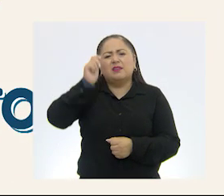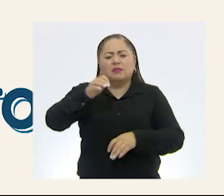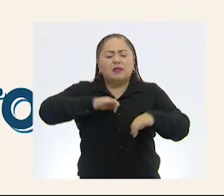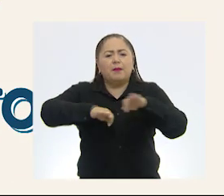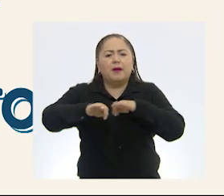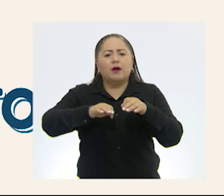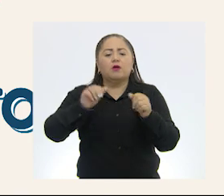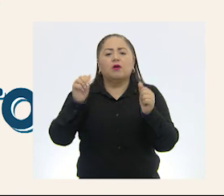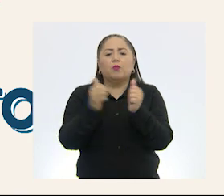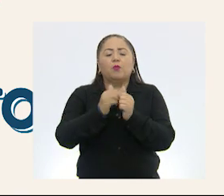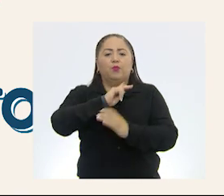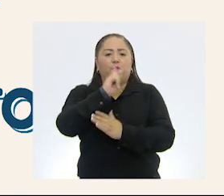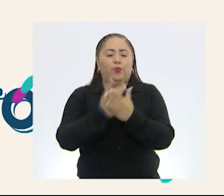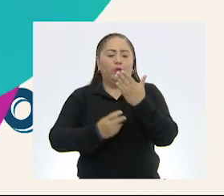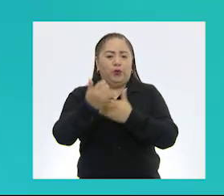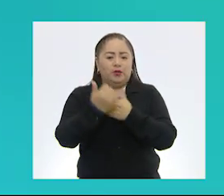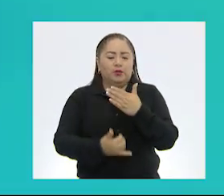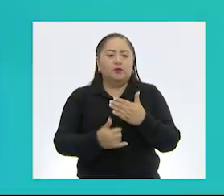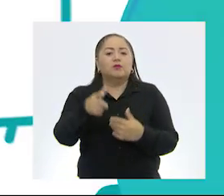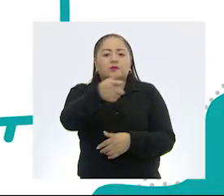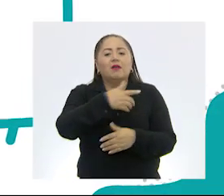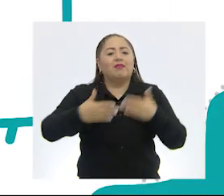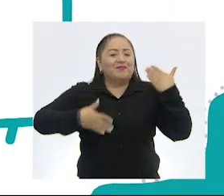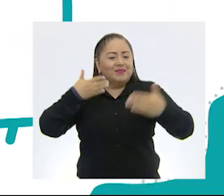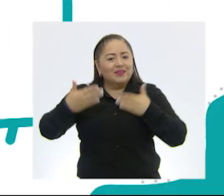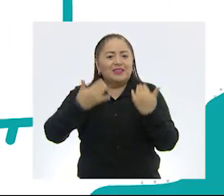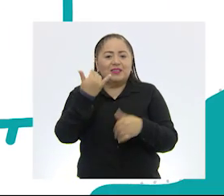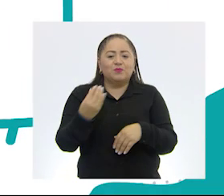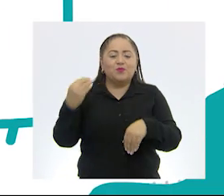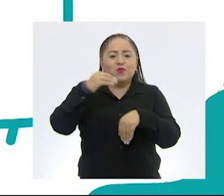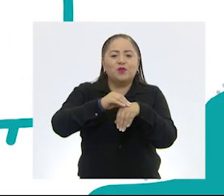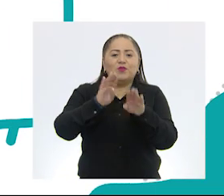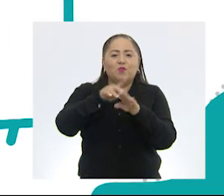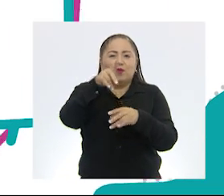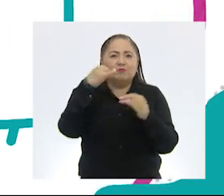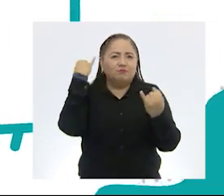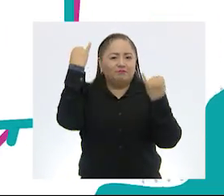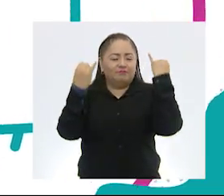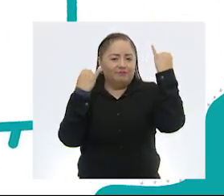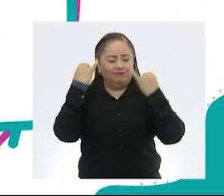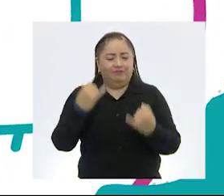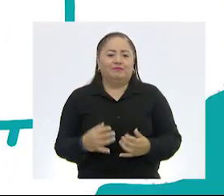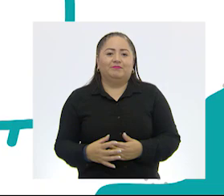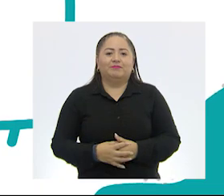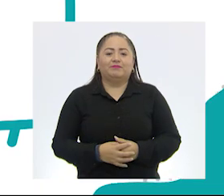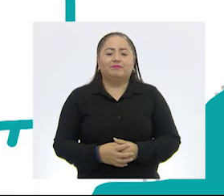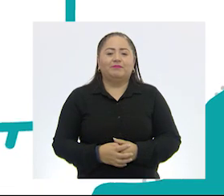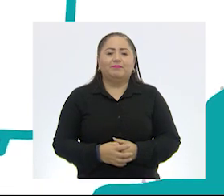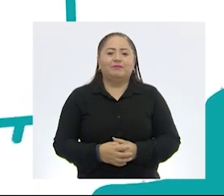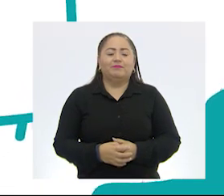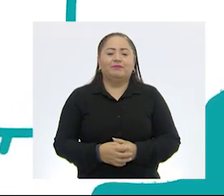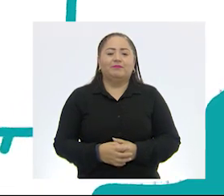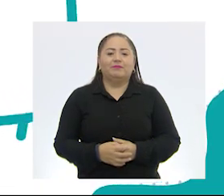trabajar por proyectos. Te divertirás y pondrás en acción tu creatividad.